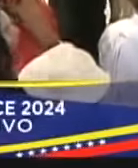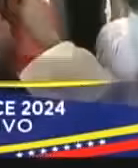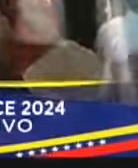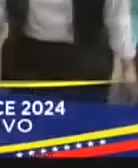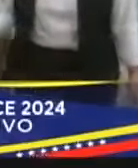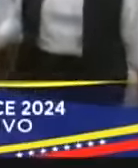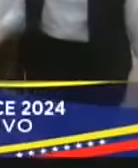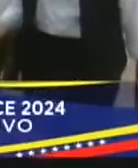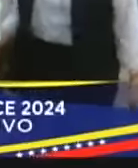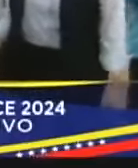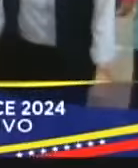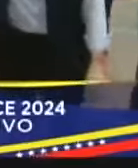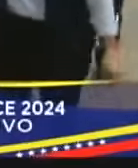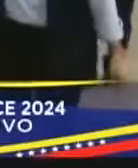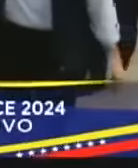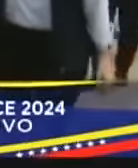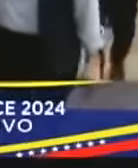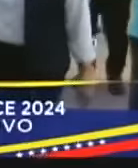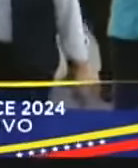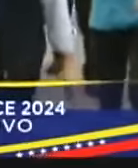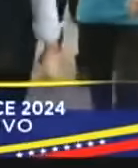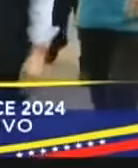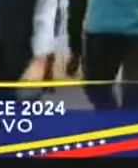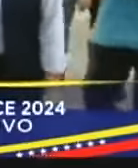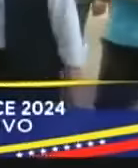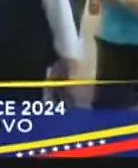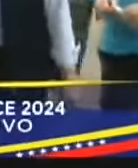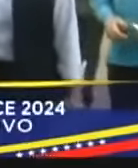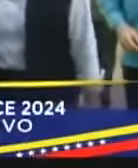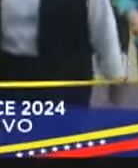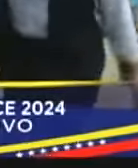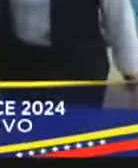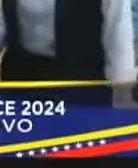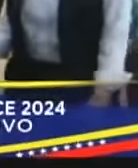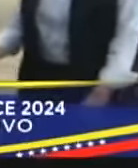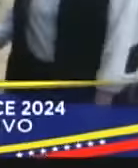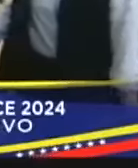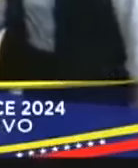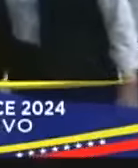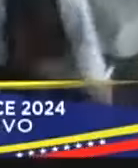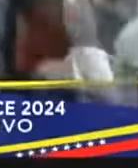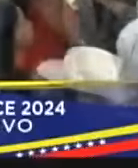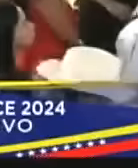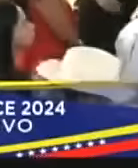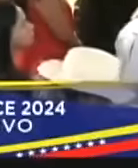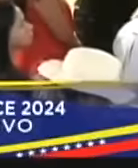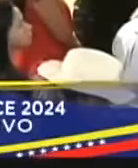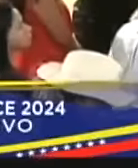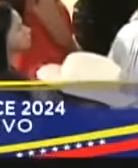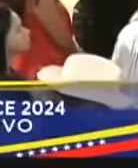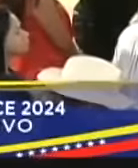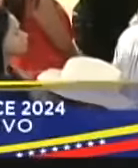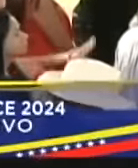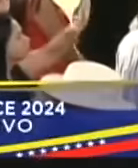el lucero que lo alumbra. ¿Qué culpa tengo, señores, si me encuentro el que me busca?